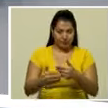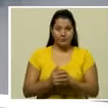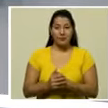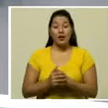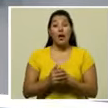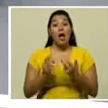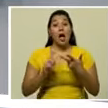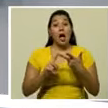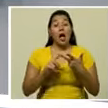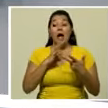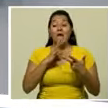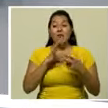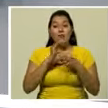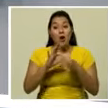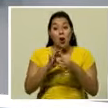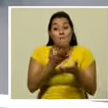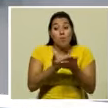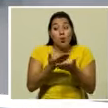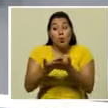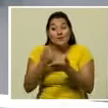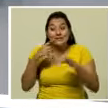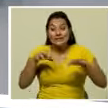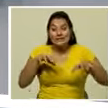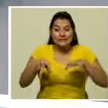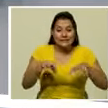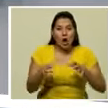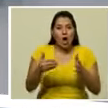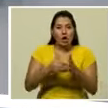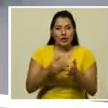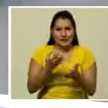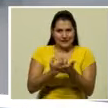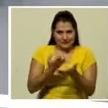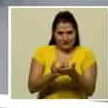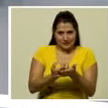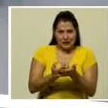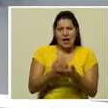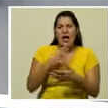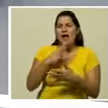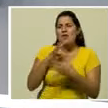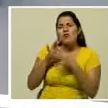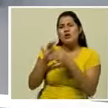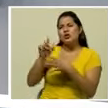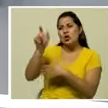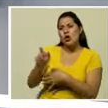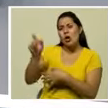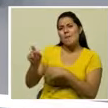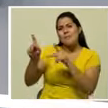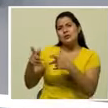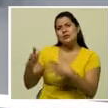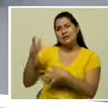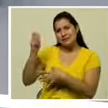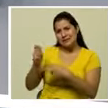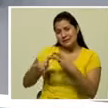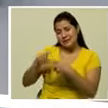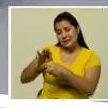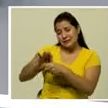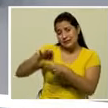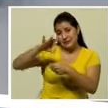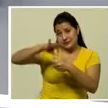reactivación, Alvarado señaló la atracción de pensionados rentistas, el cultivo de cáñamo y